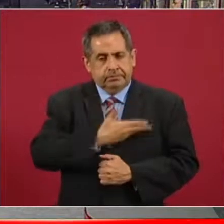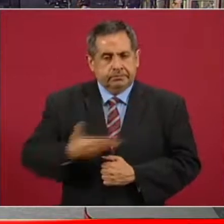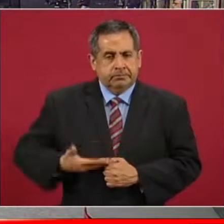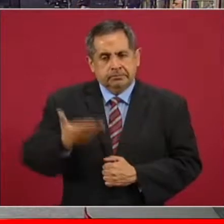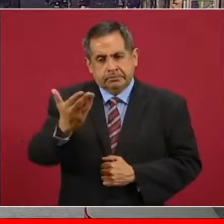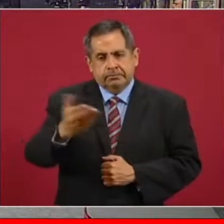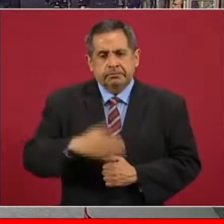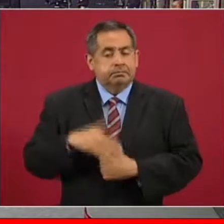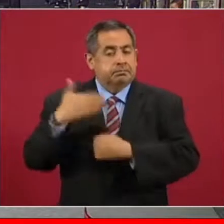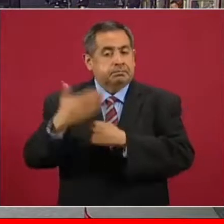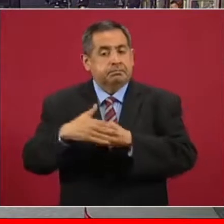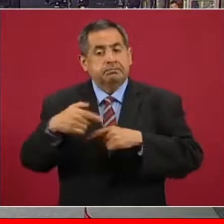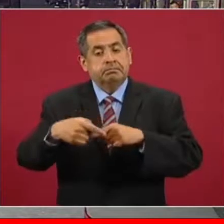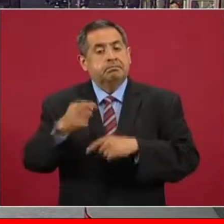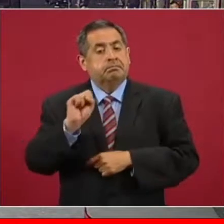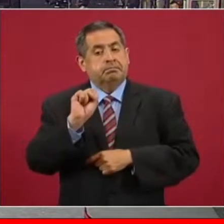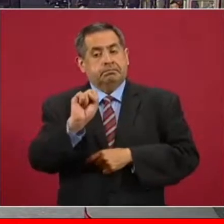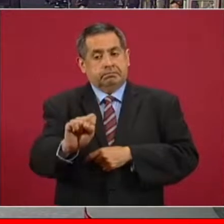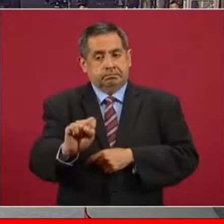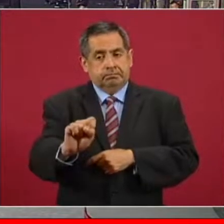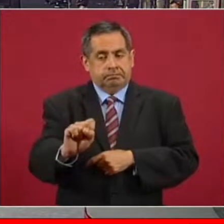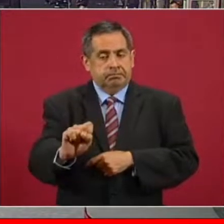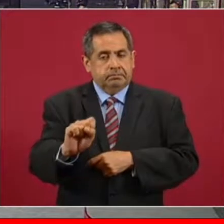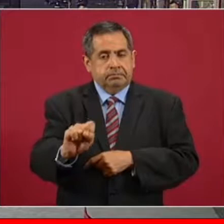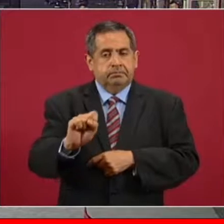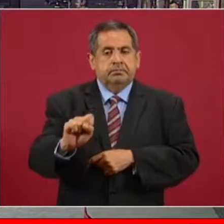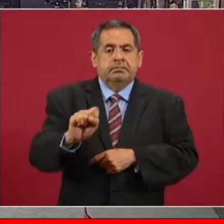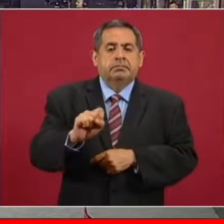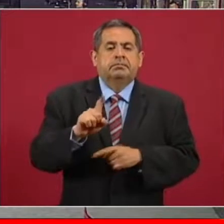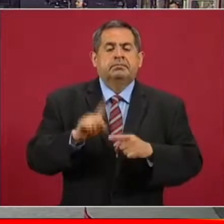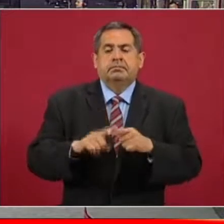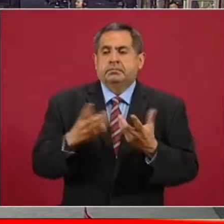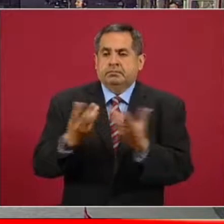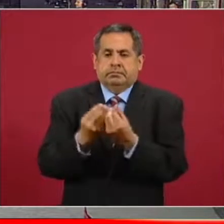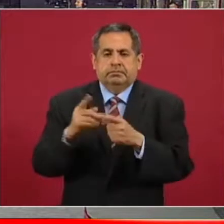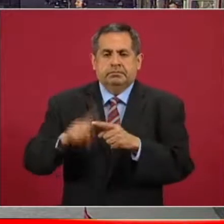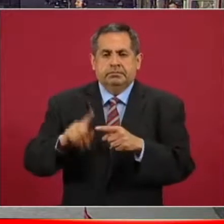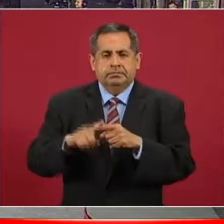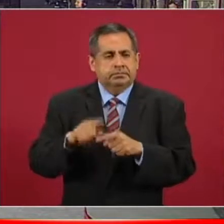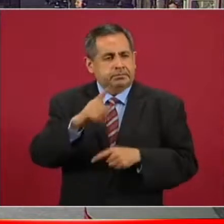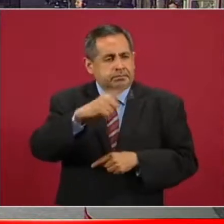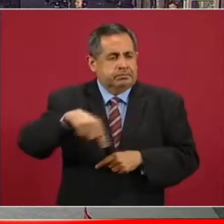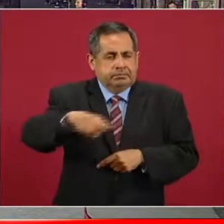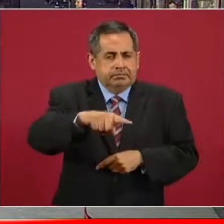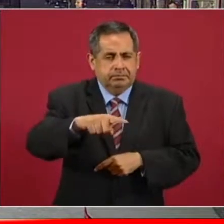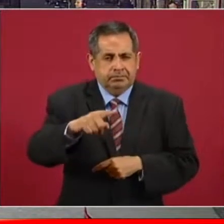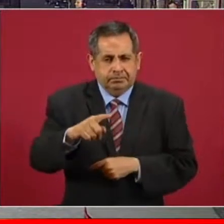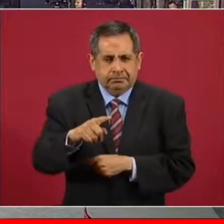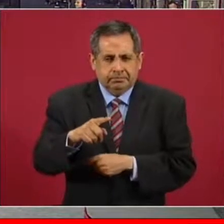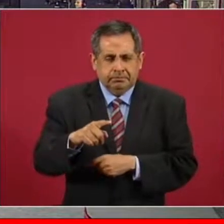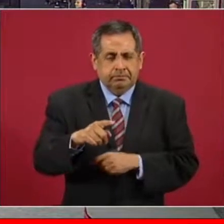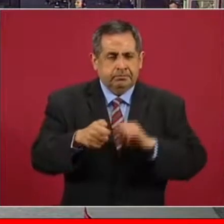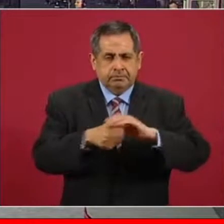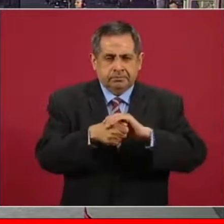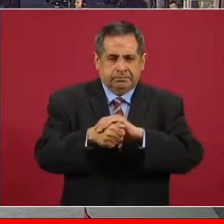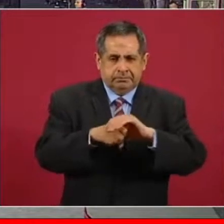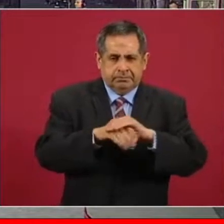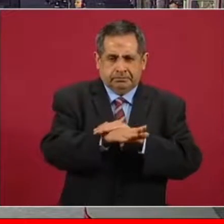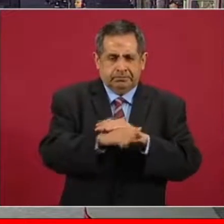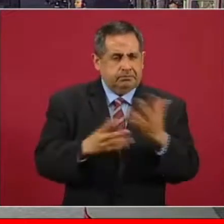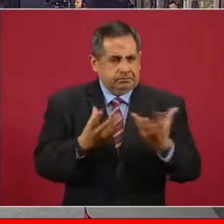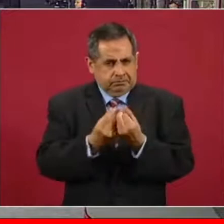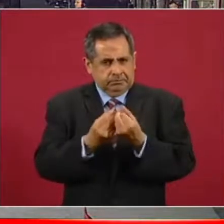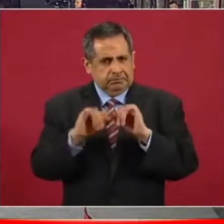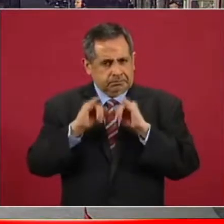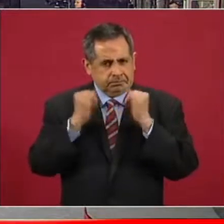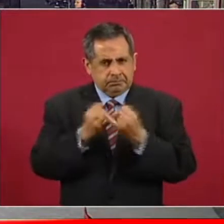en próximos días, el sábado, se va a reunir con los padres de los normalistas desaparecidos de Ayotzinapa.